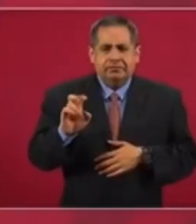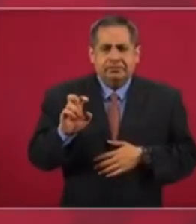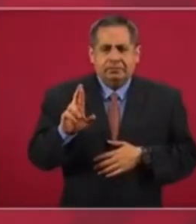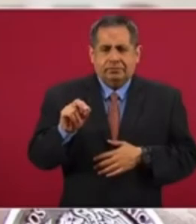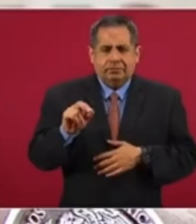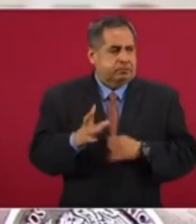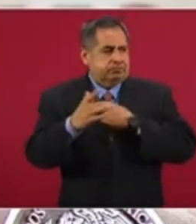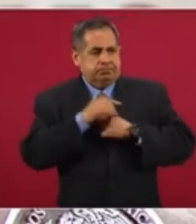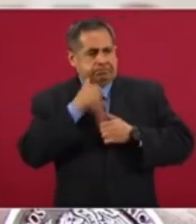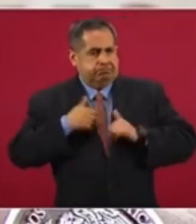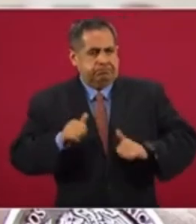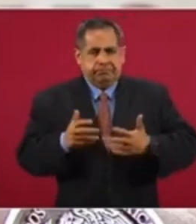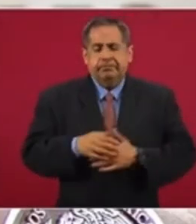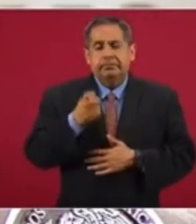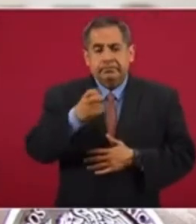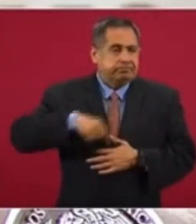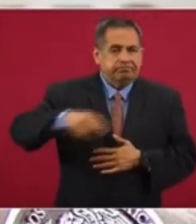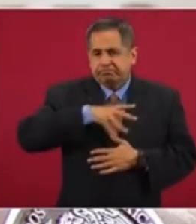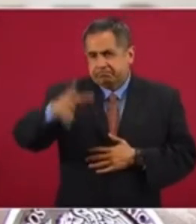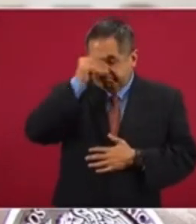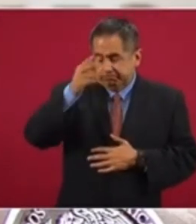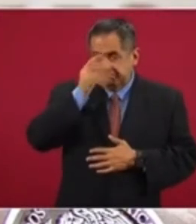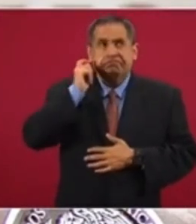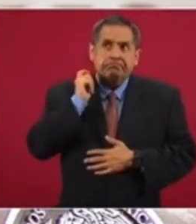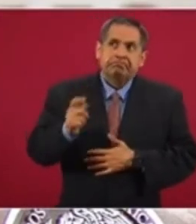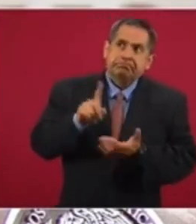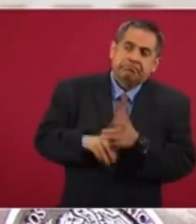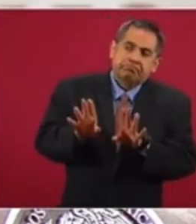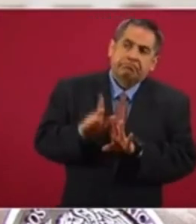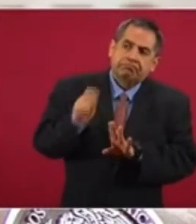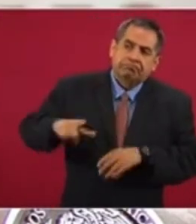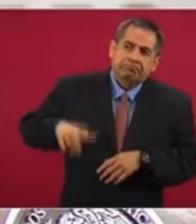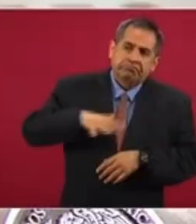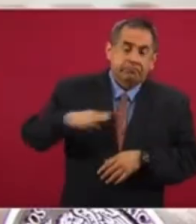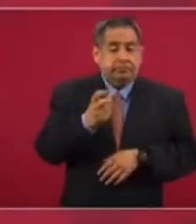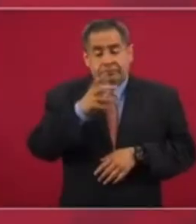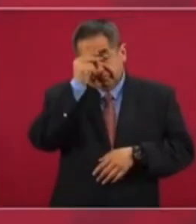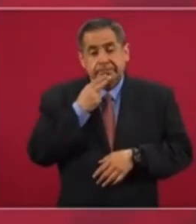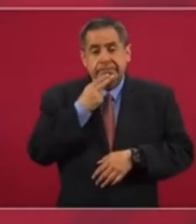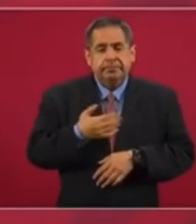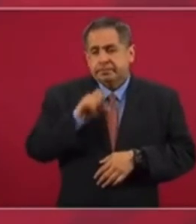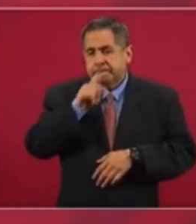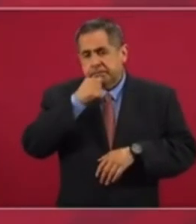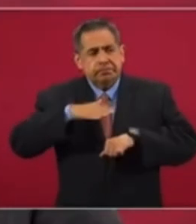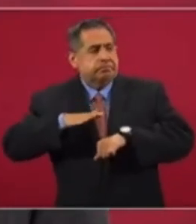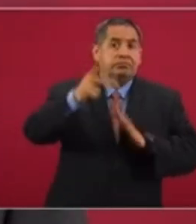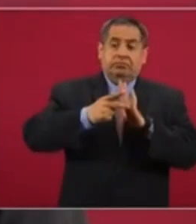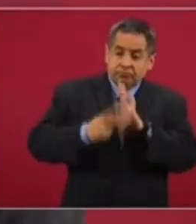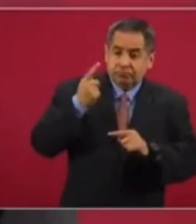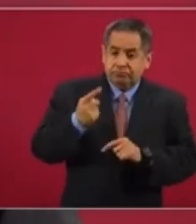Es un proceso de enseñanza-aprendizaje sobre la vida pública del país. Y sobre todo, es un mensaje para la